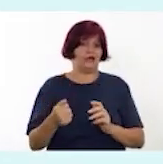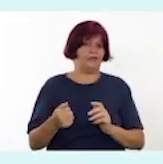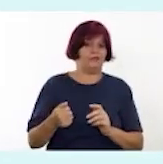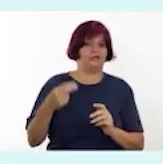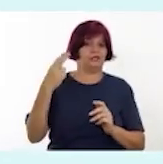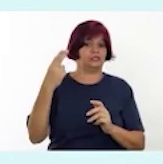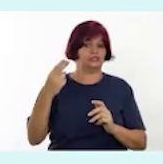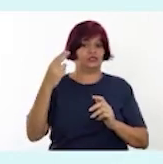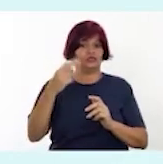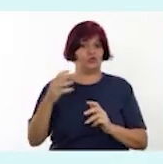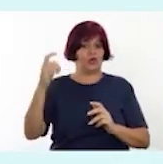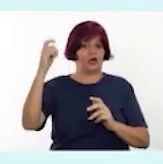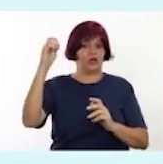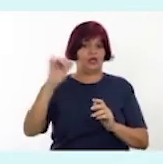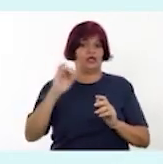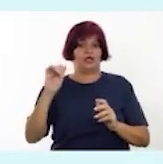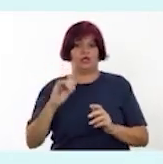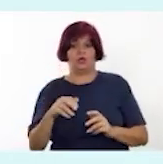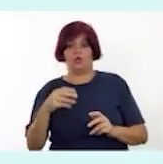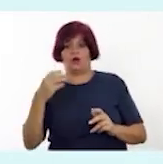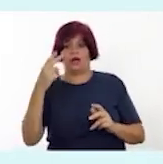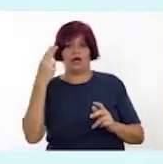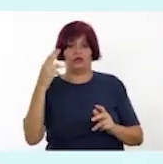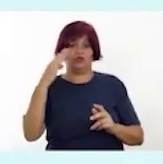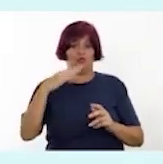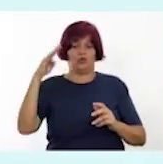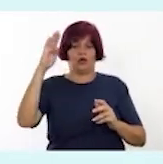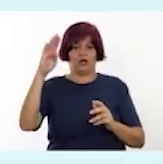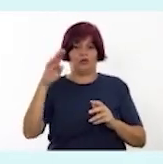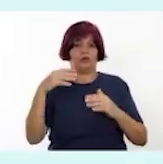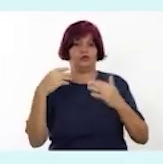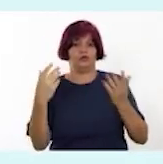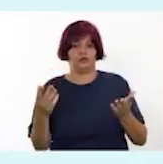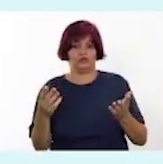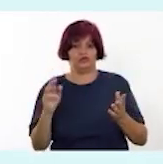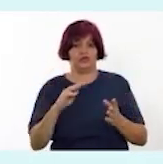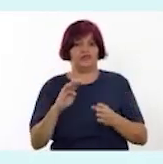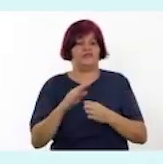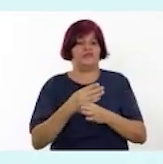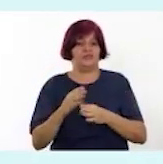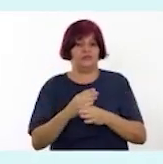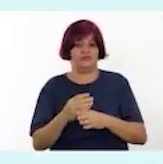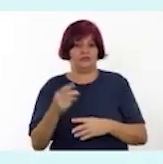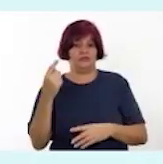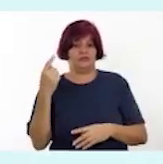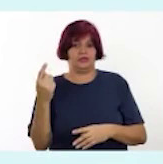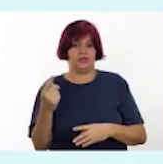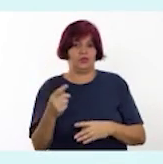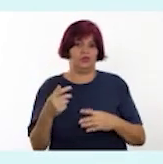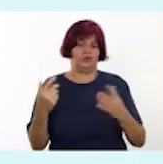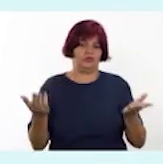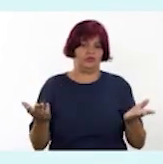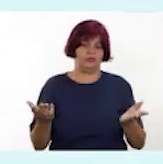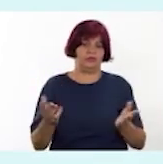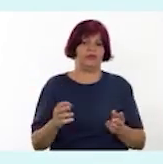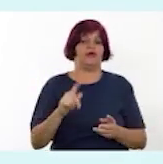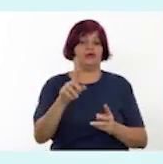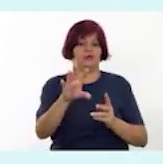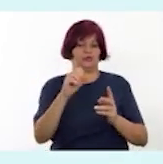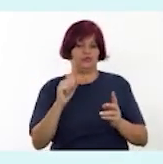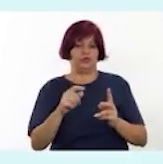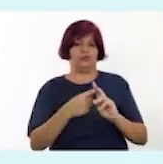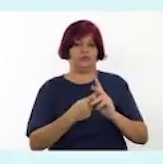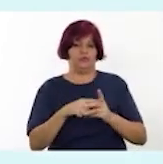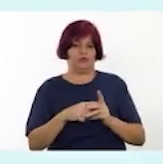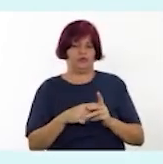a la x es igual a la y, entonces x igual y con a mayor que 0, ya distinto de 1, podemos resolverla y